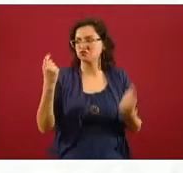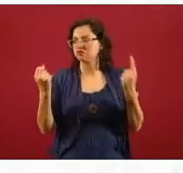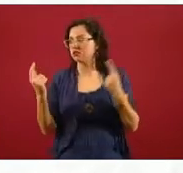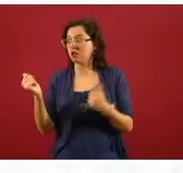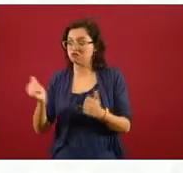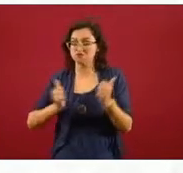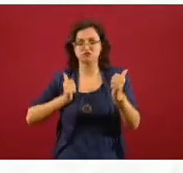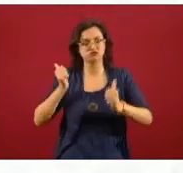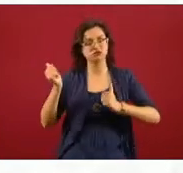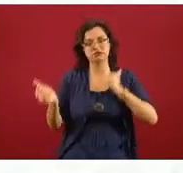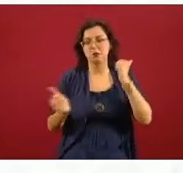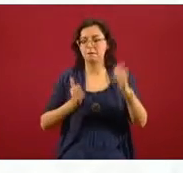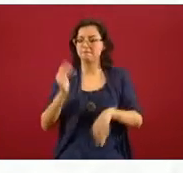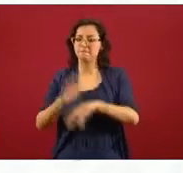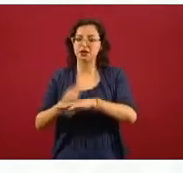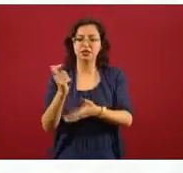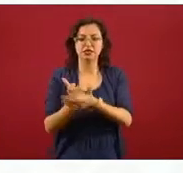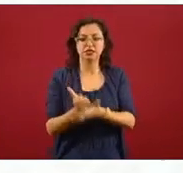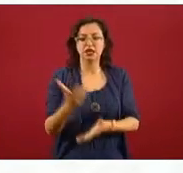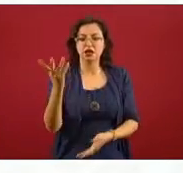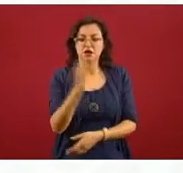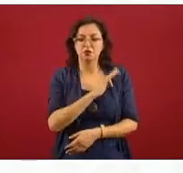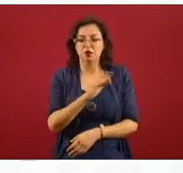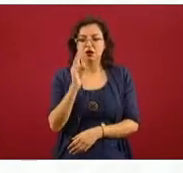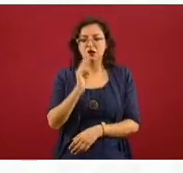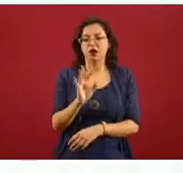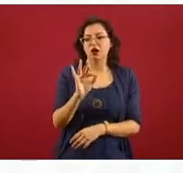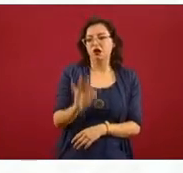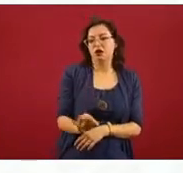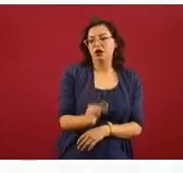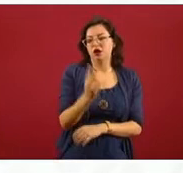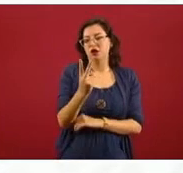el precio. Ahí estamos viendo 42,